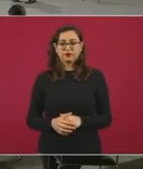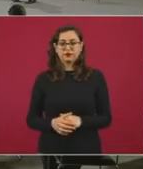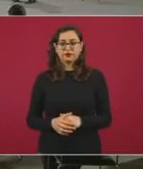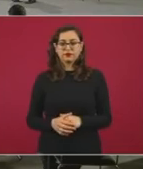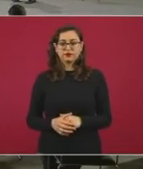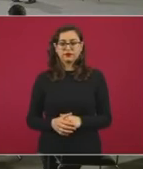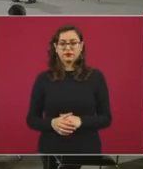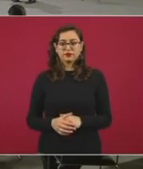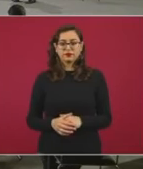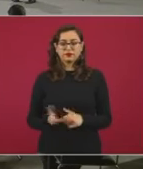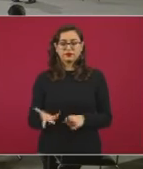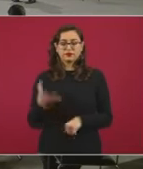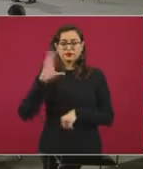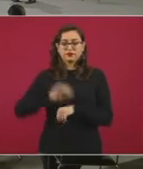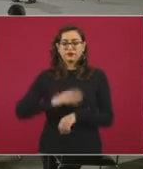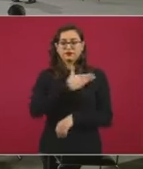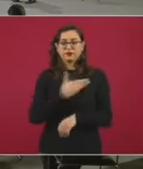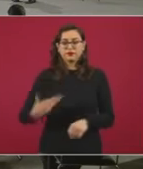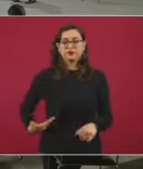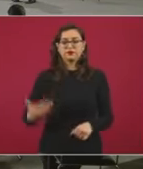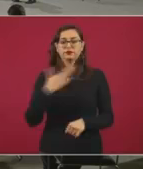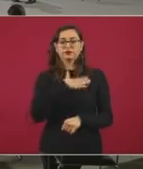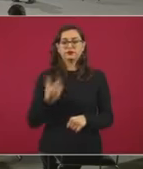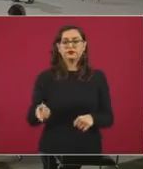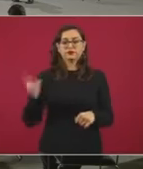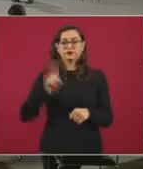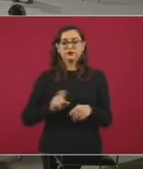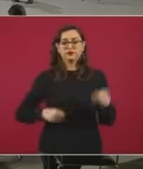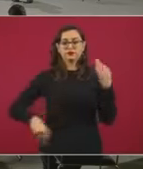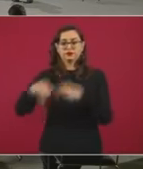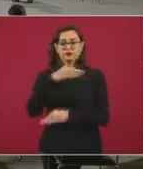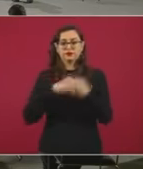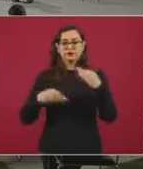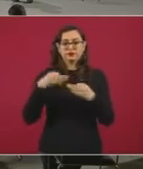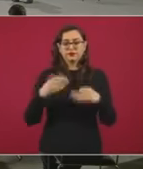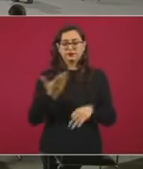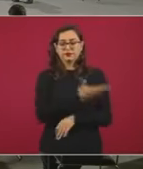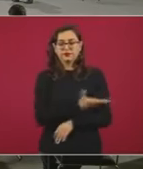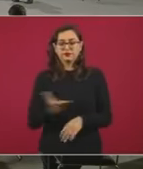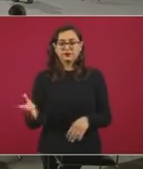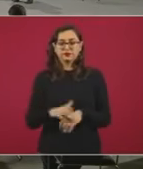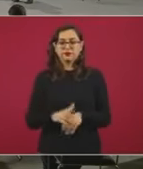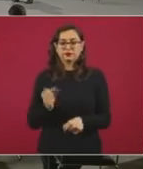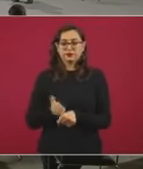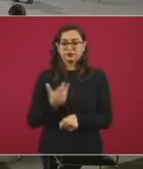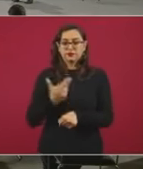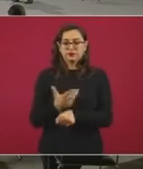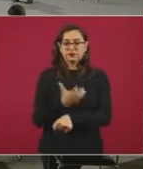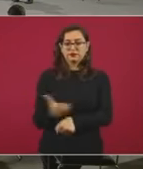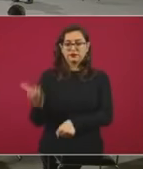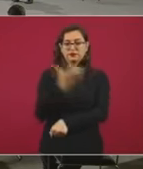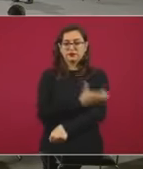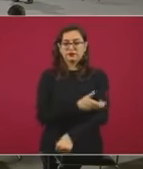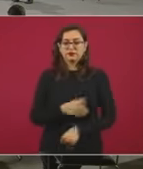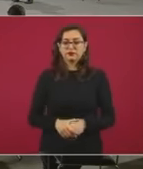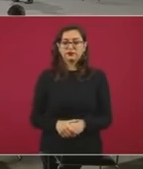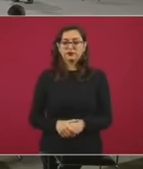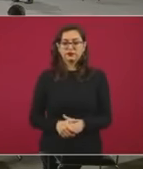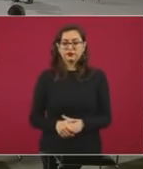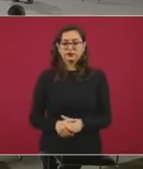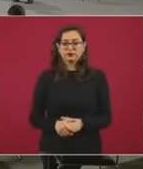Con su permiso, señor presidente, muy buenos días a todas y a todos, señores secretarios, colegas. El día de ayer, aquí